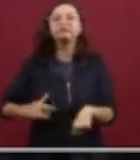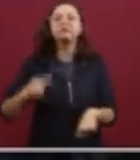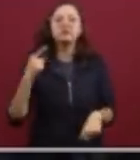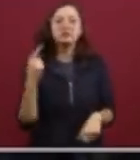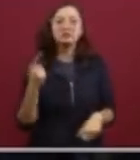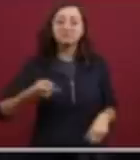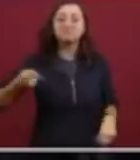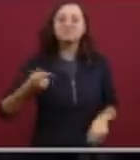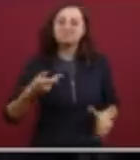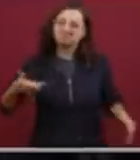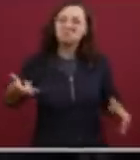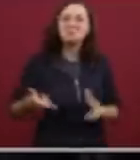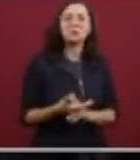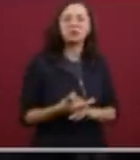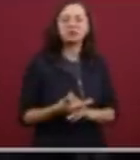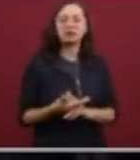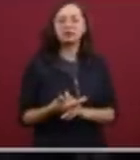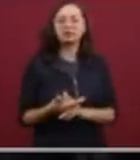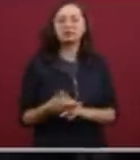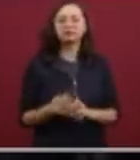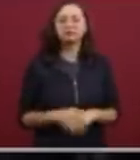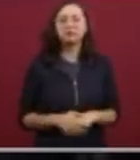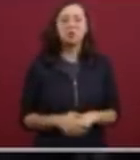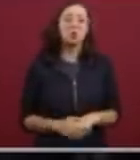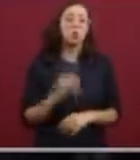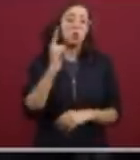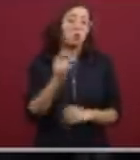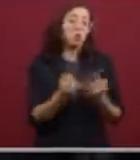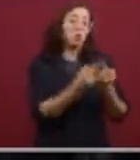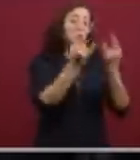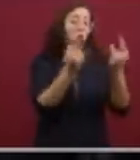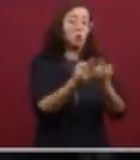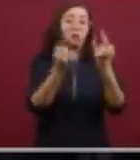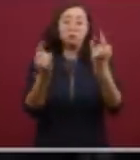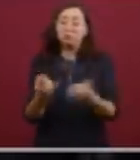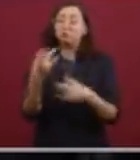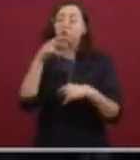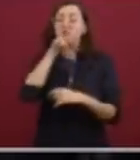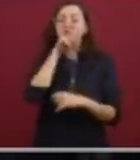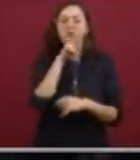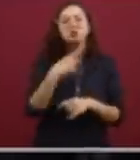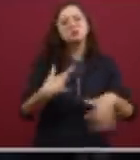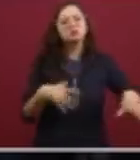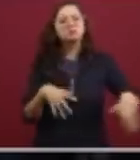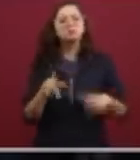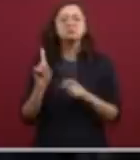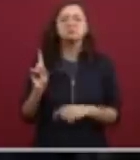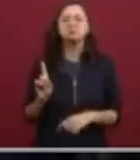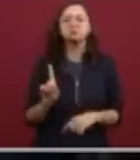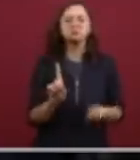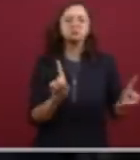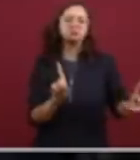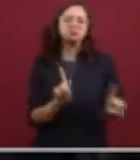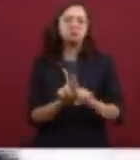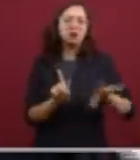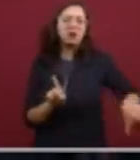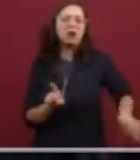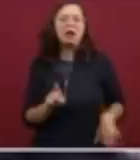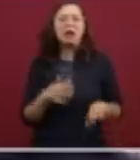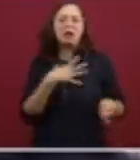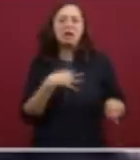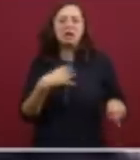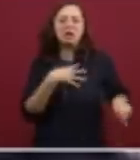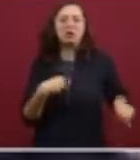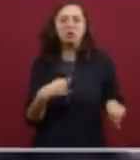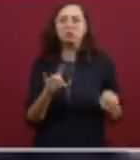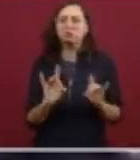muerte. En casos muy preocupantes donde van con sus hijos y criminales se les acercan, las acechan